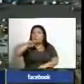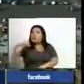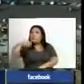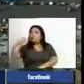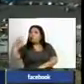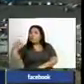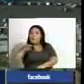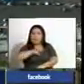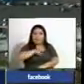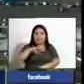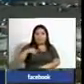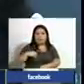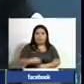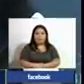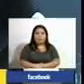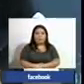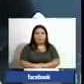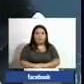beneficio.